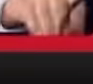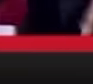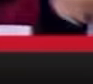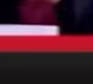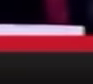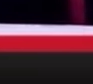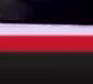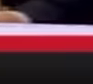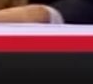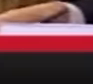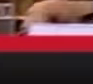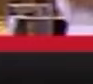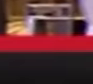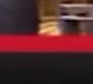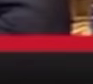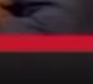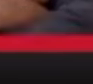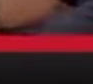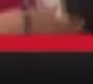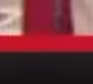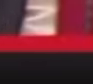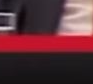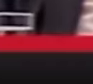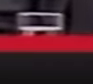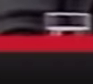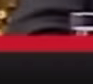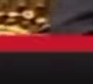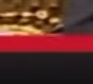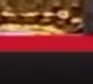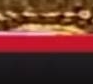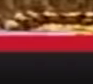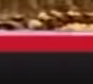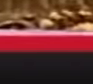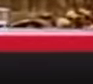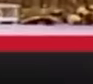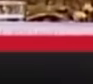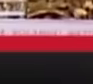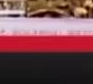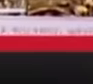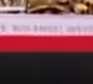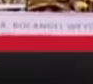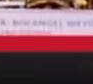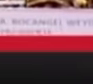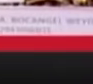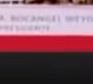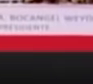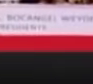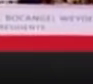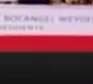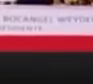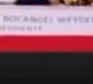que estamos proponiendo. Como se está usando en muchísimas ciudades en el cuidado justamente por